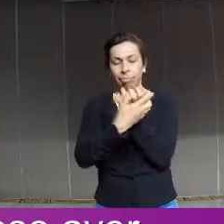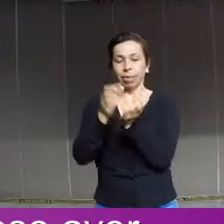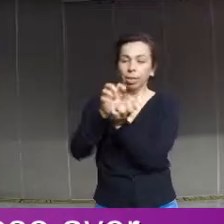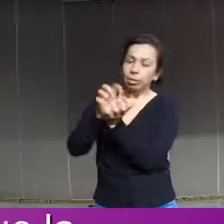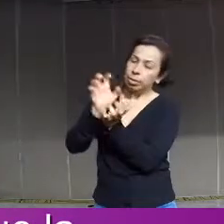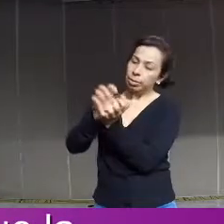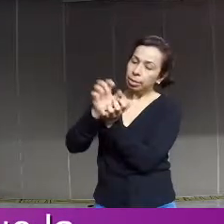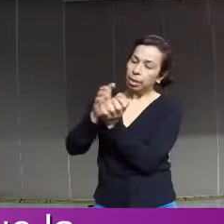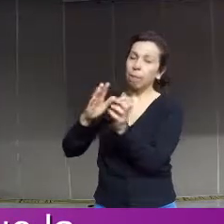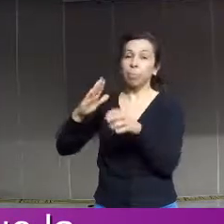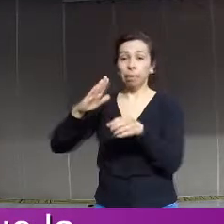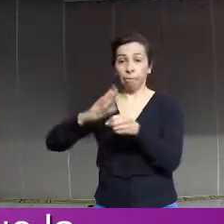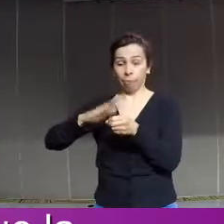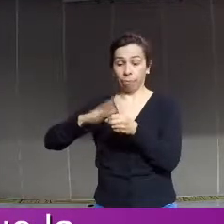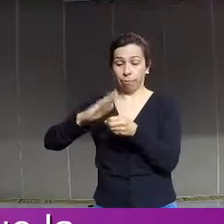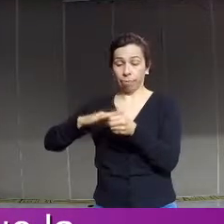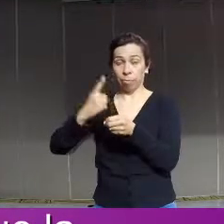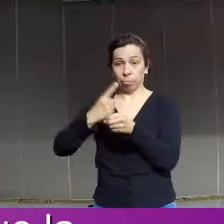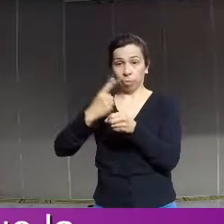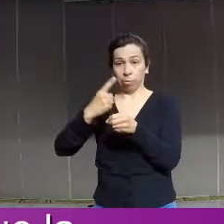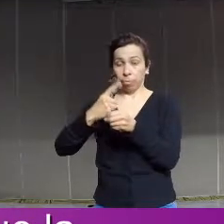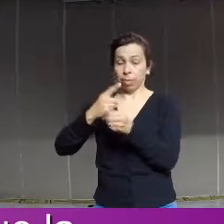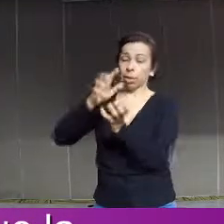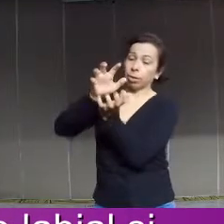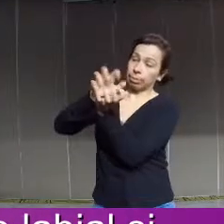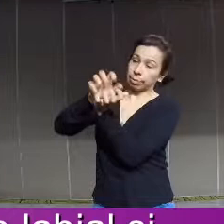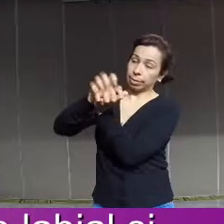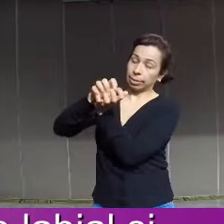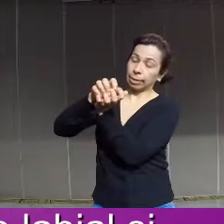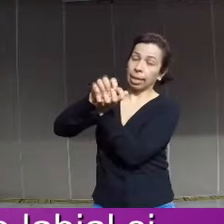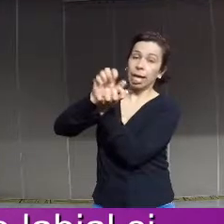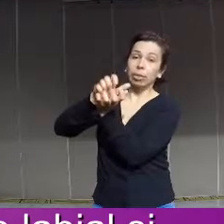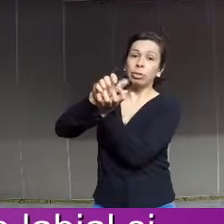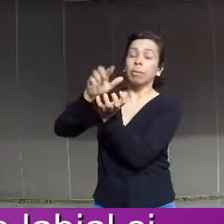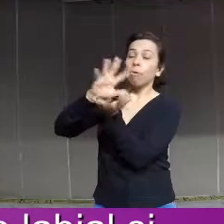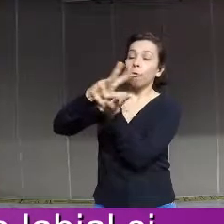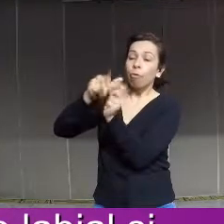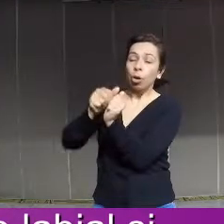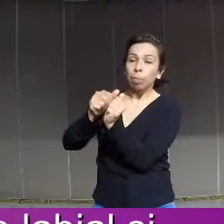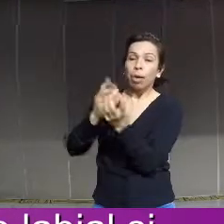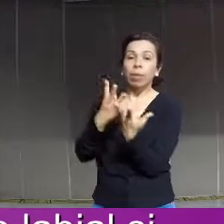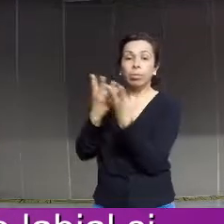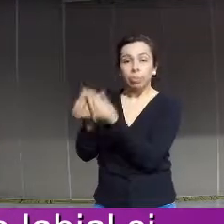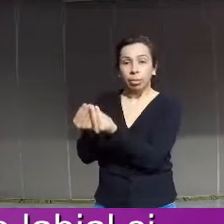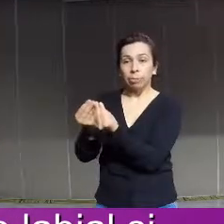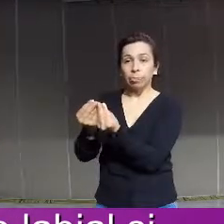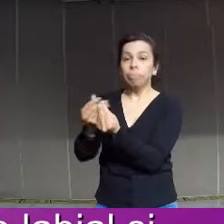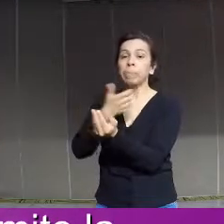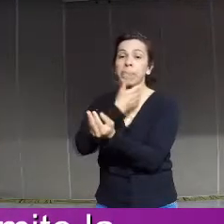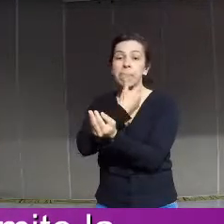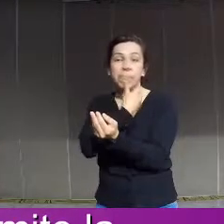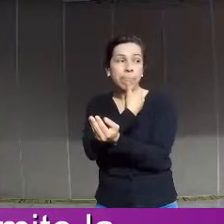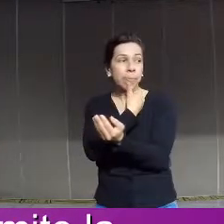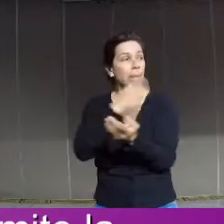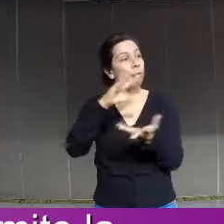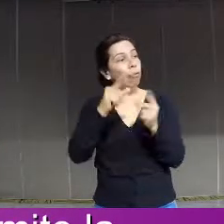presión, por eso es tan importante que los chicos que se dejan hacer la maniobra la puedan hacer, ¿sí? Acuérdense que la frontal era